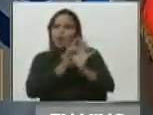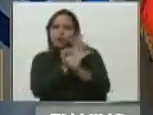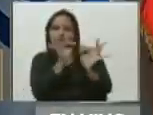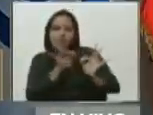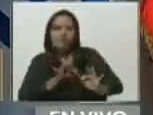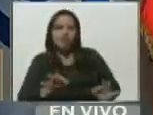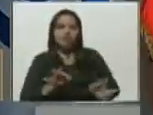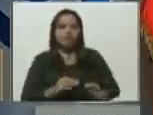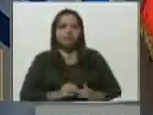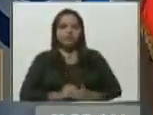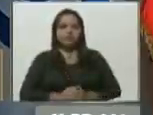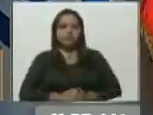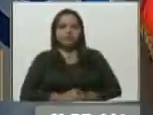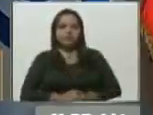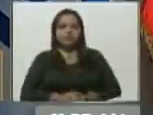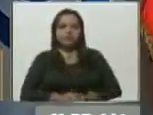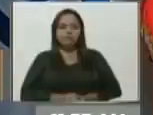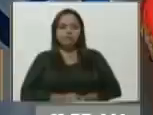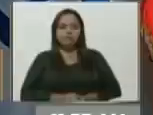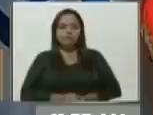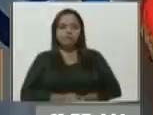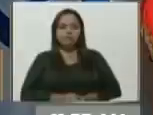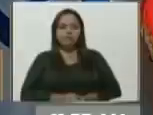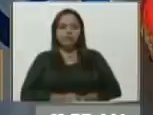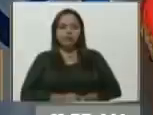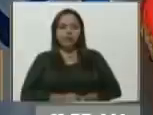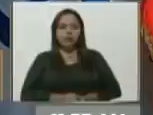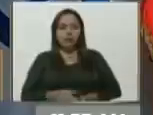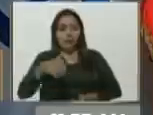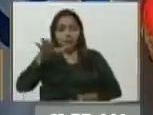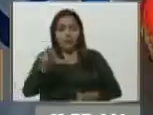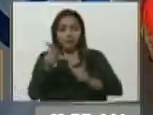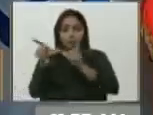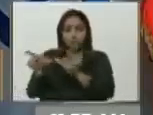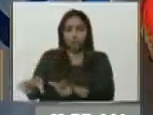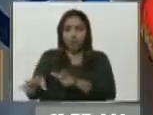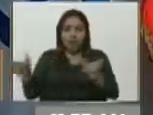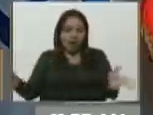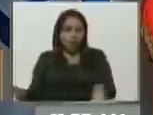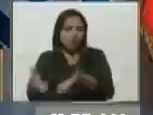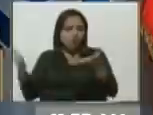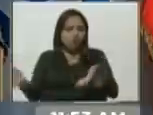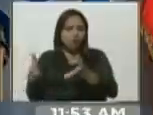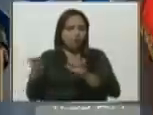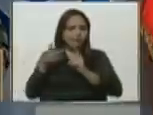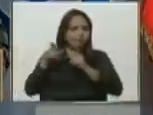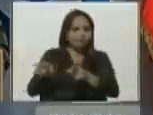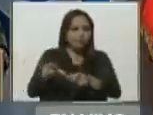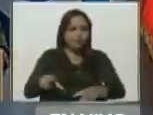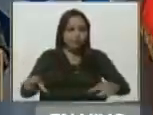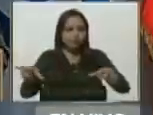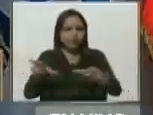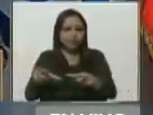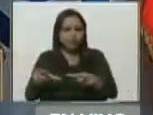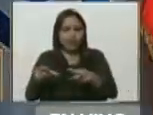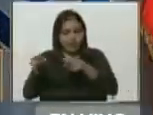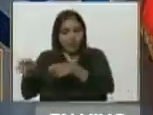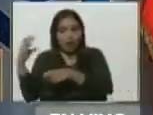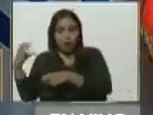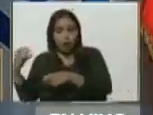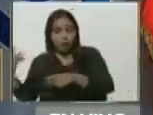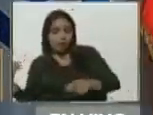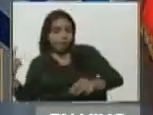maneras. Un vecino que promueve desde ese territorio hacia nuestra